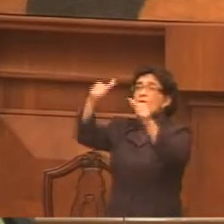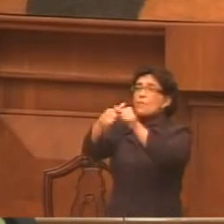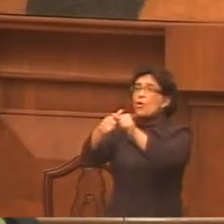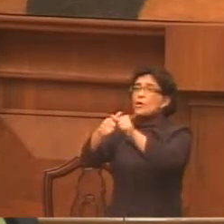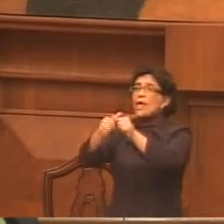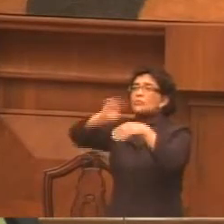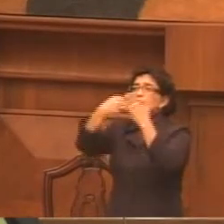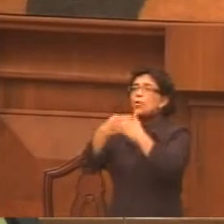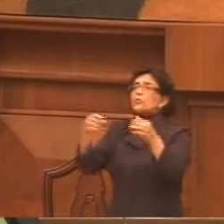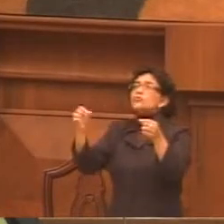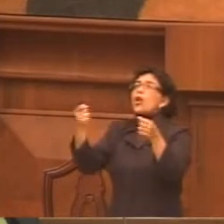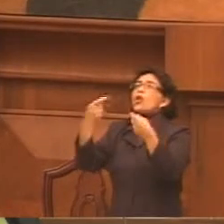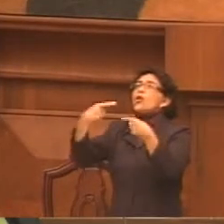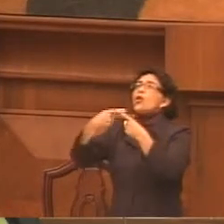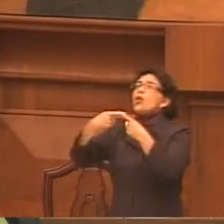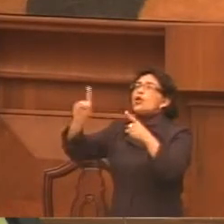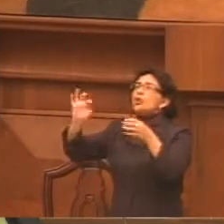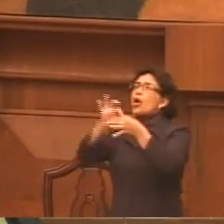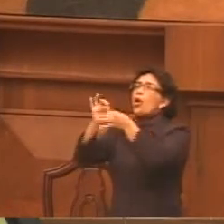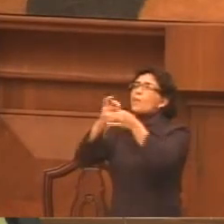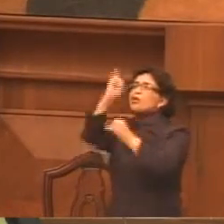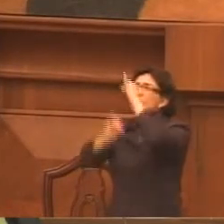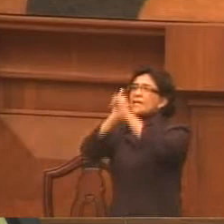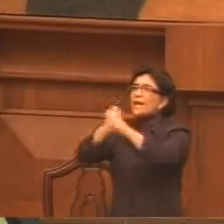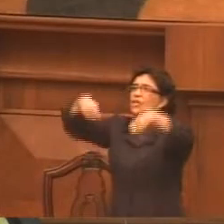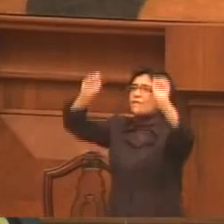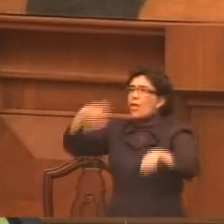en todos los países del mundo.